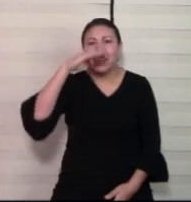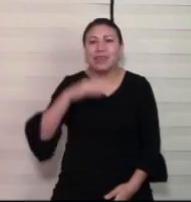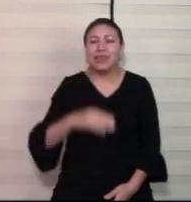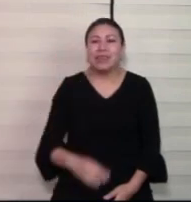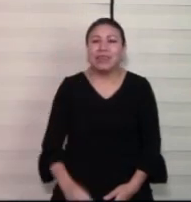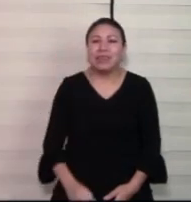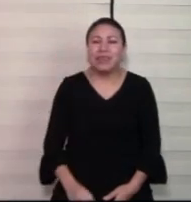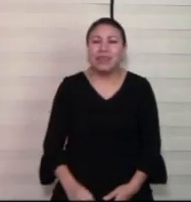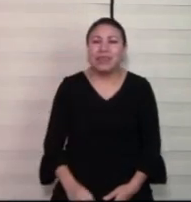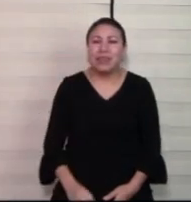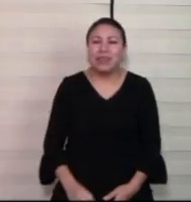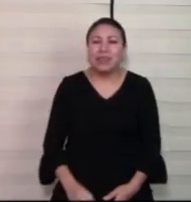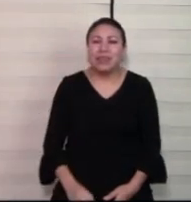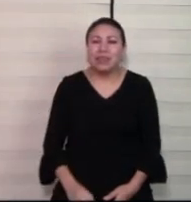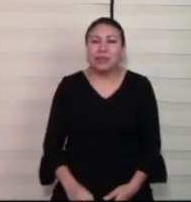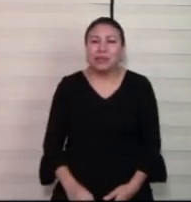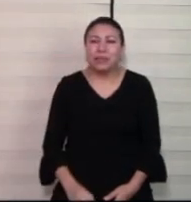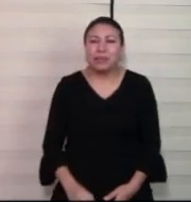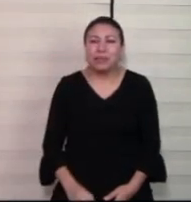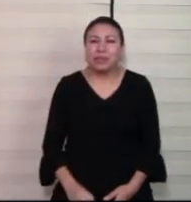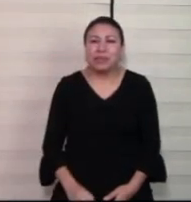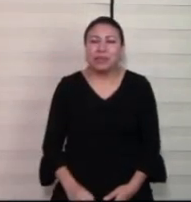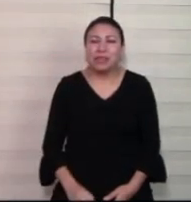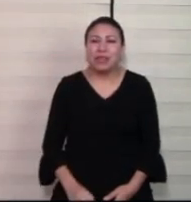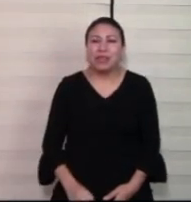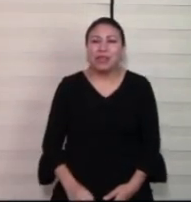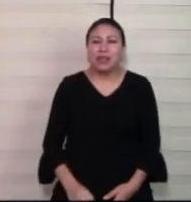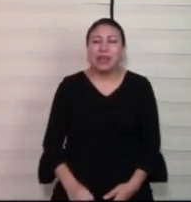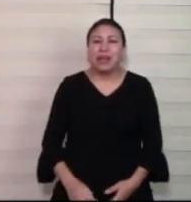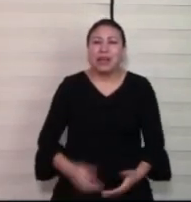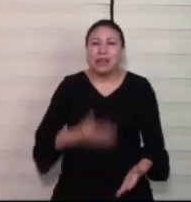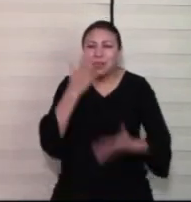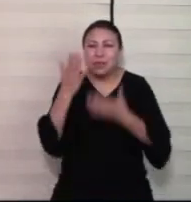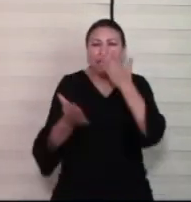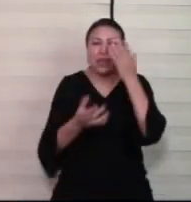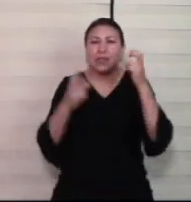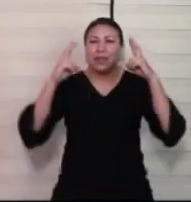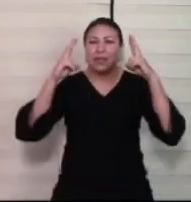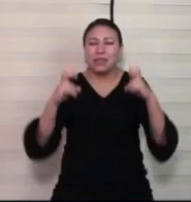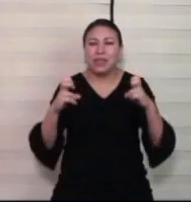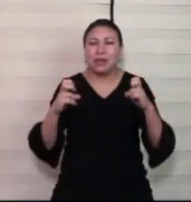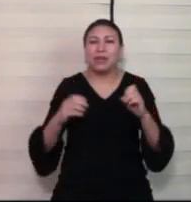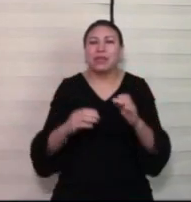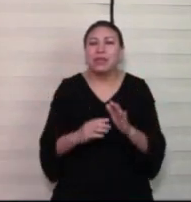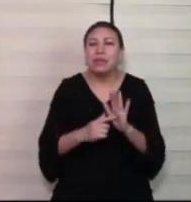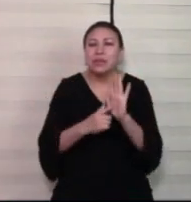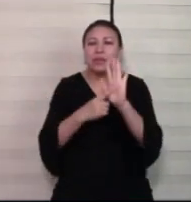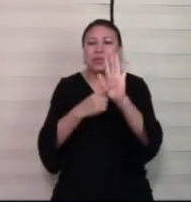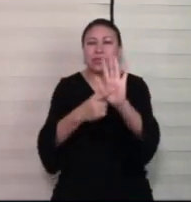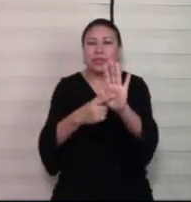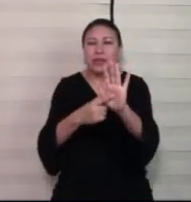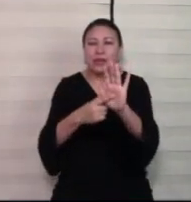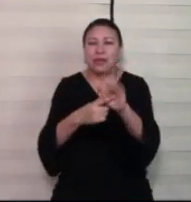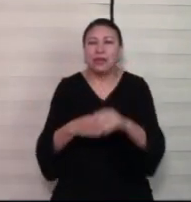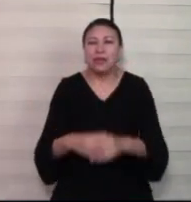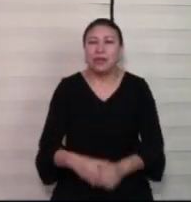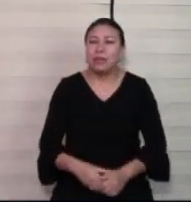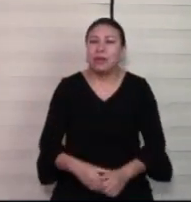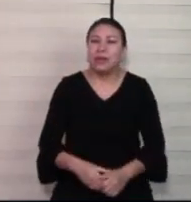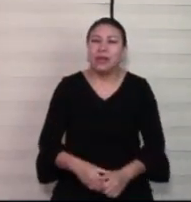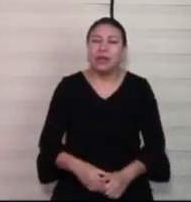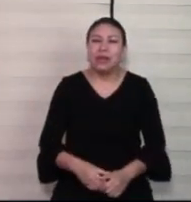la secuencia de los mensajes que estamos presentando para llegar a la cúspide que